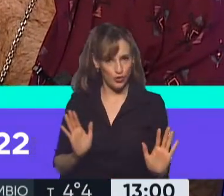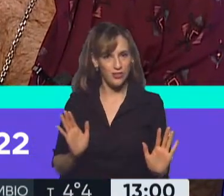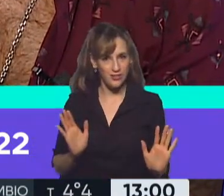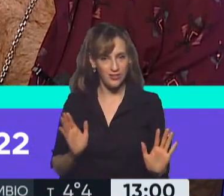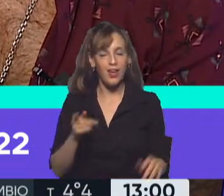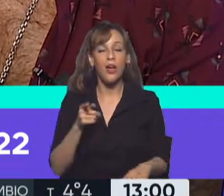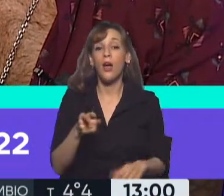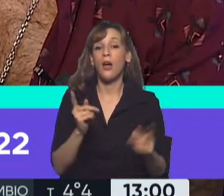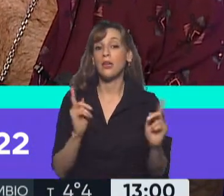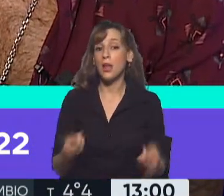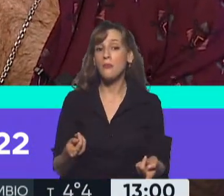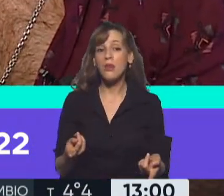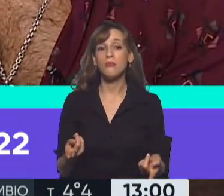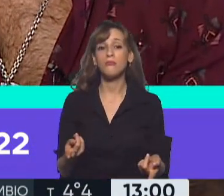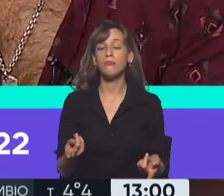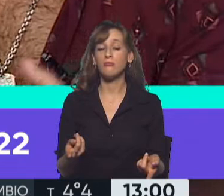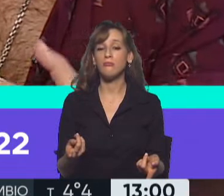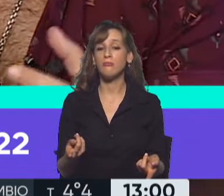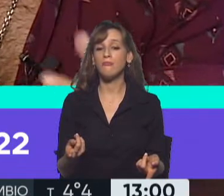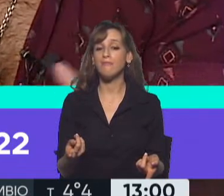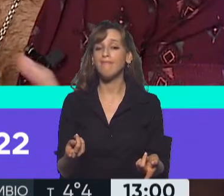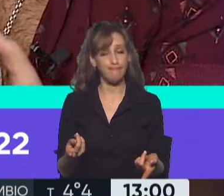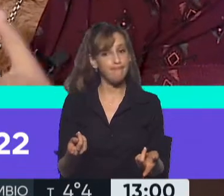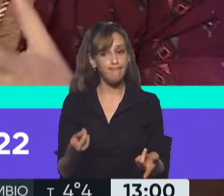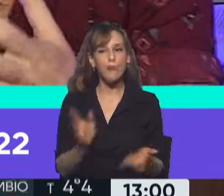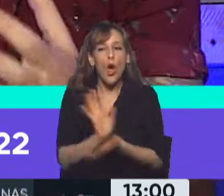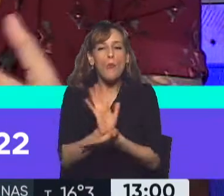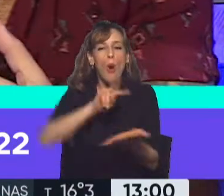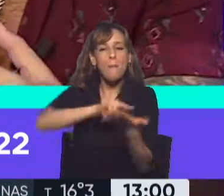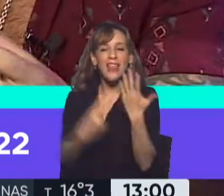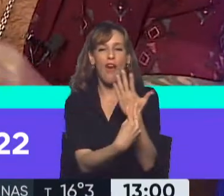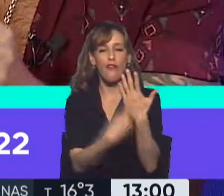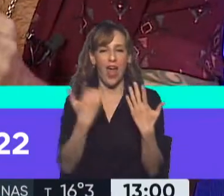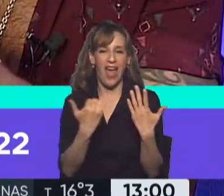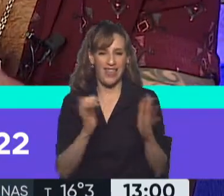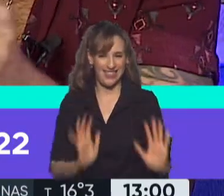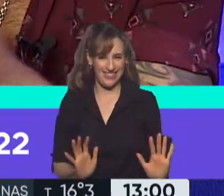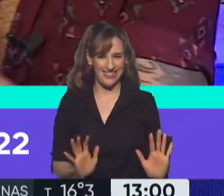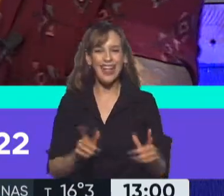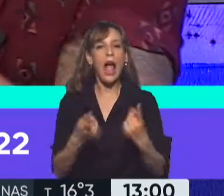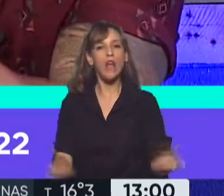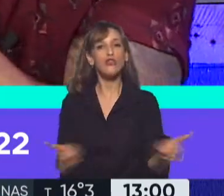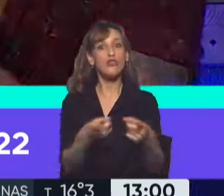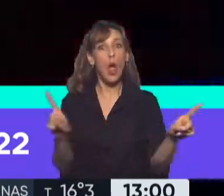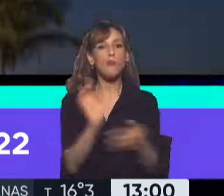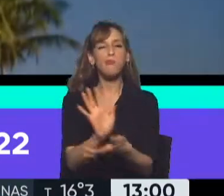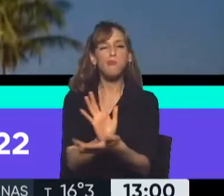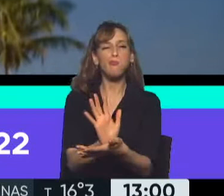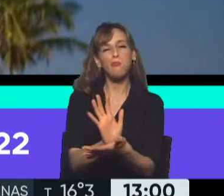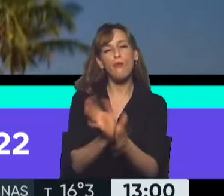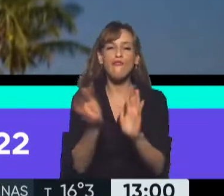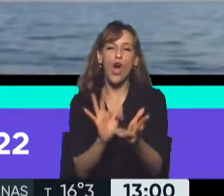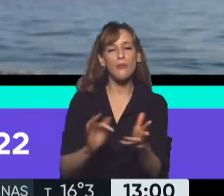Y esta cosa también de metáfora con lo náutico, ¿no? Como que las canciones son como una ruta náutica que nos